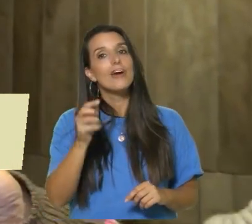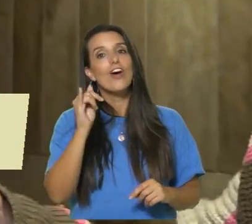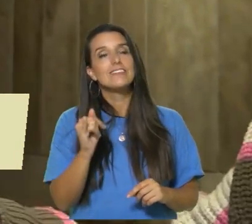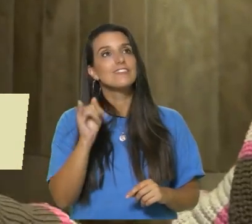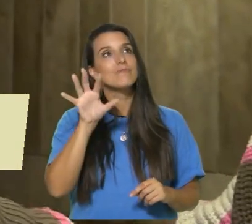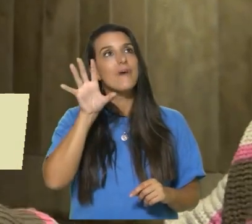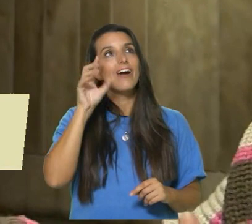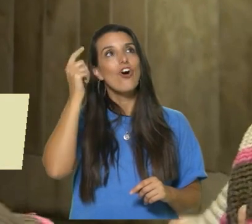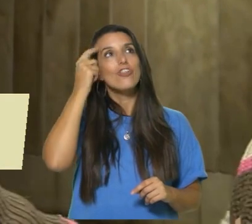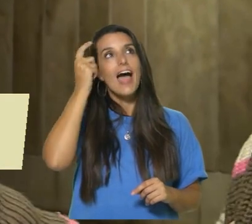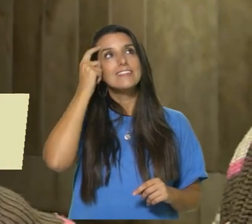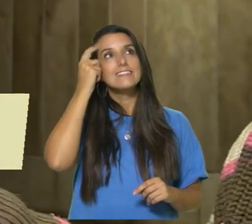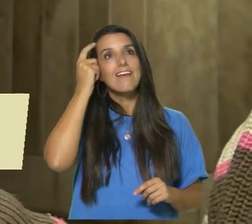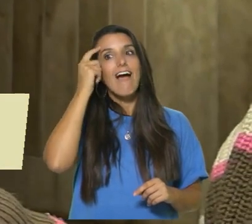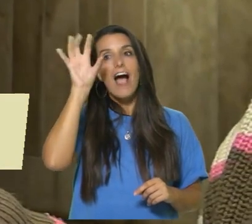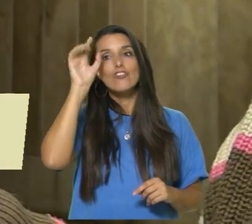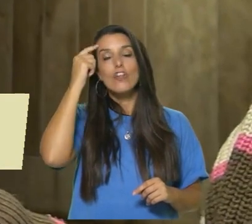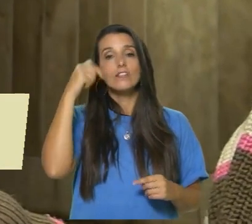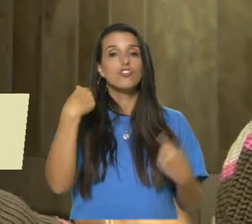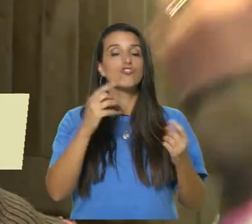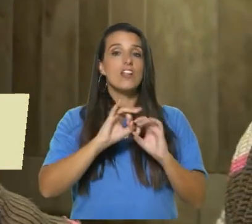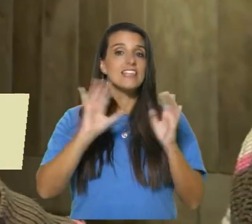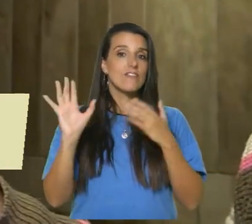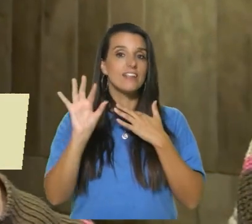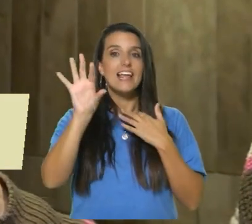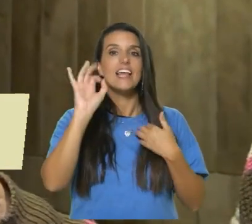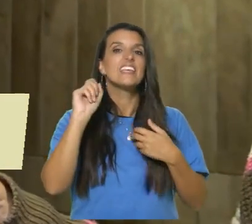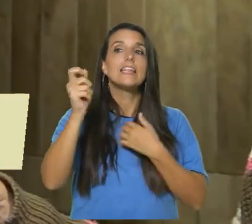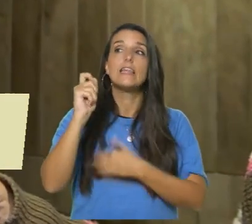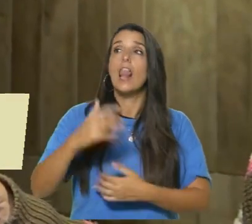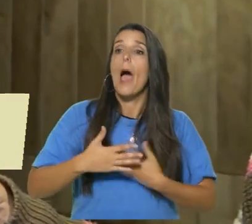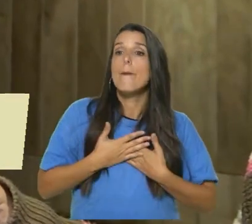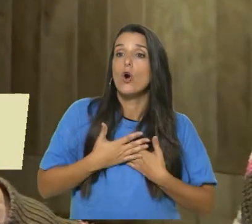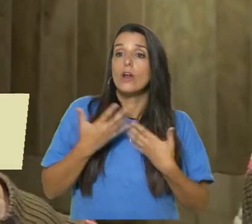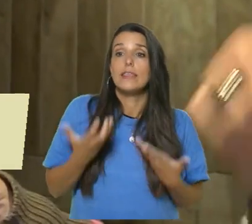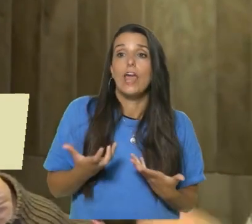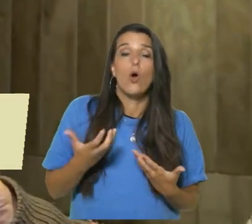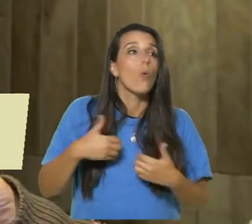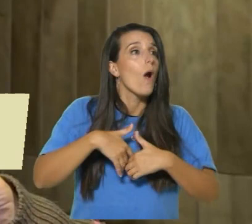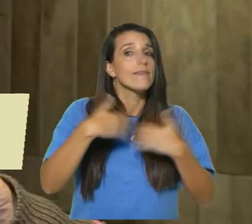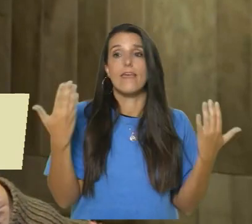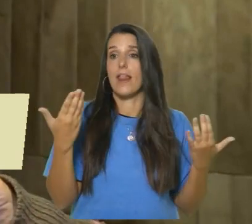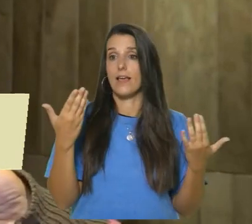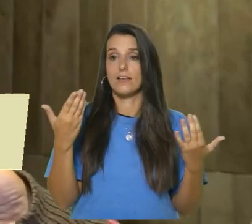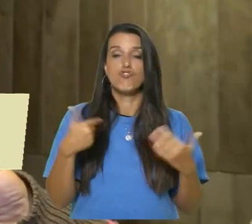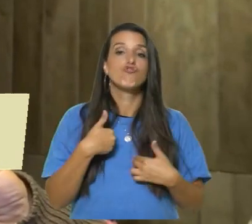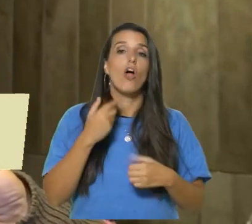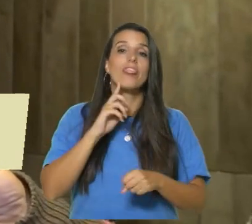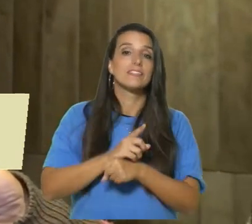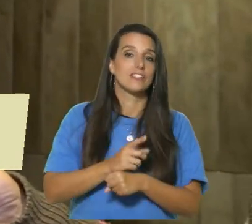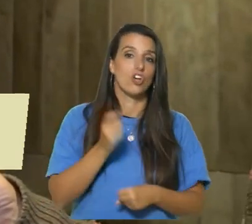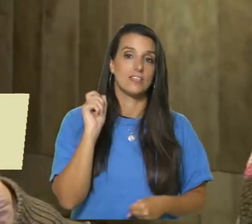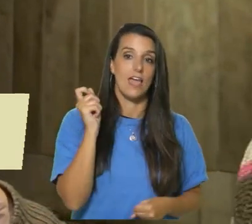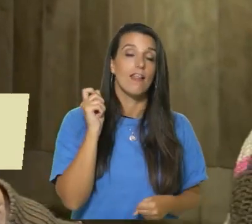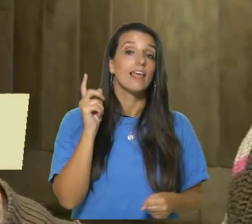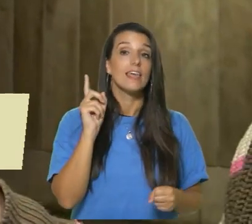el recordatorio de que somos libres de elegir quién entra y quién sale de nuestra vida y a nuestra vida eh Y y mucha gente